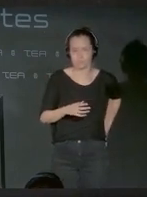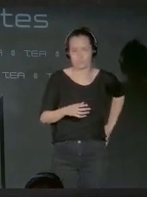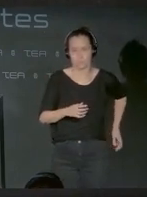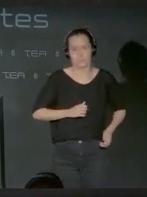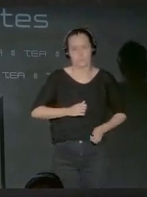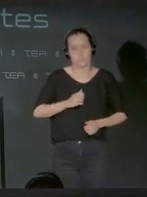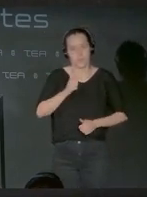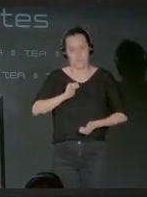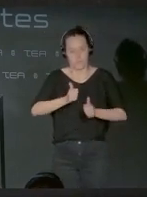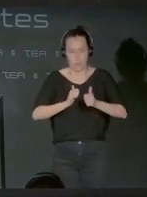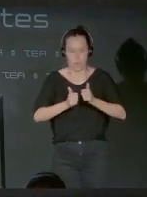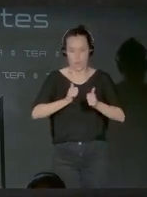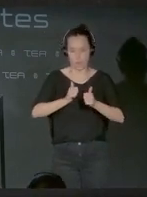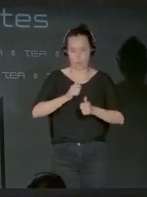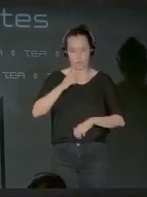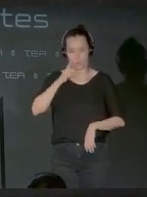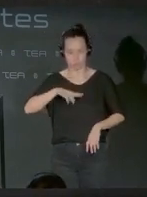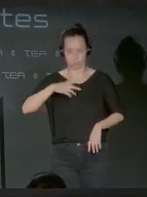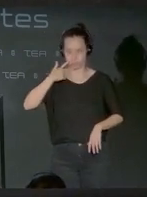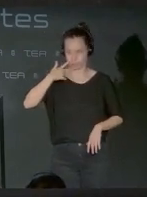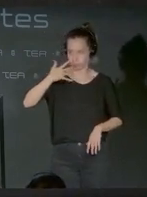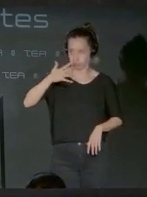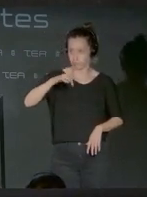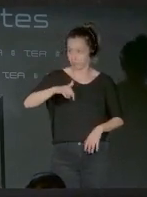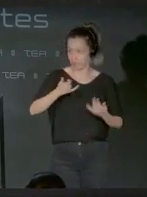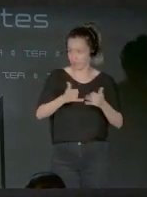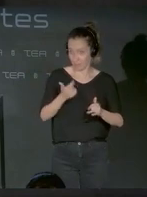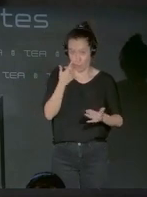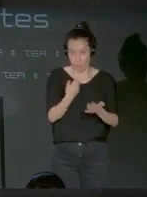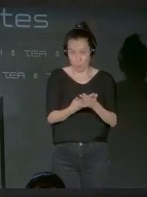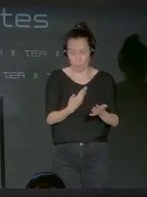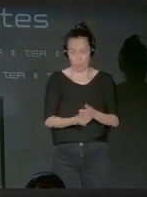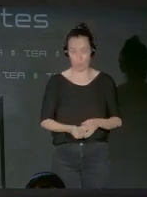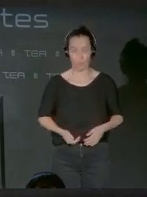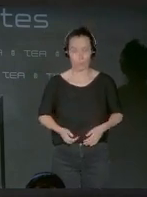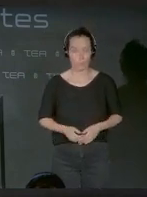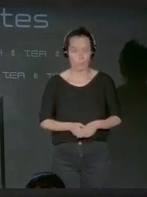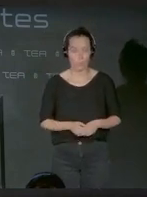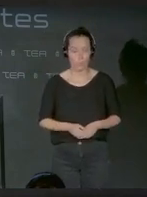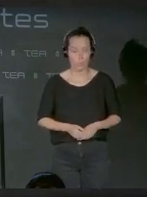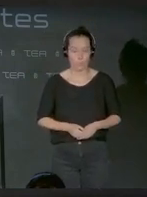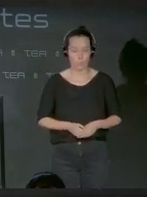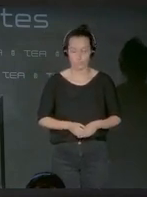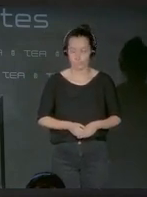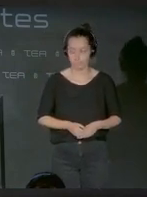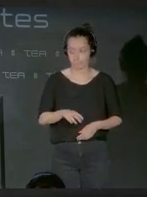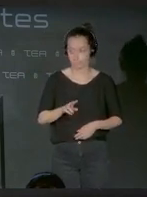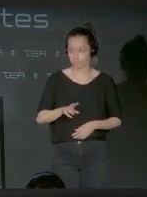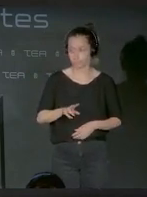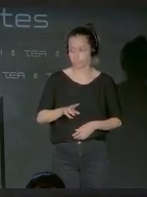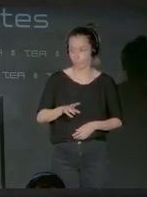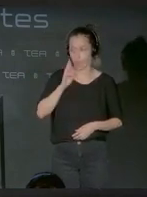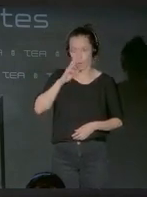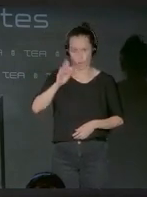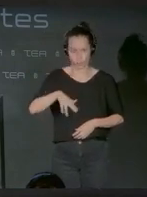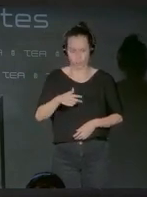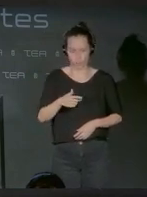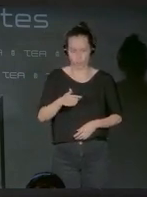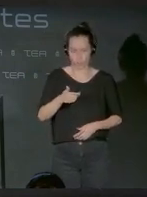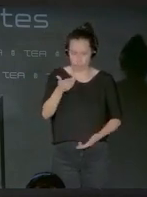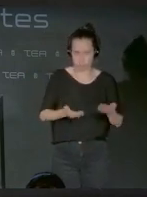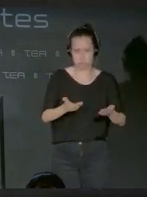institucional y económico y este evento ha sido de muestra y se trata de un reconocimiento merecido y fundamentado en datos que lo avalan